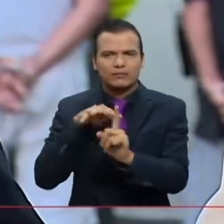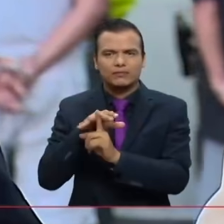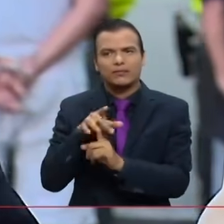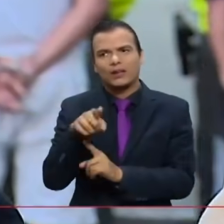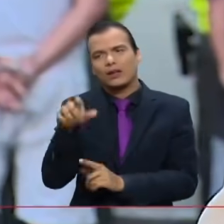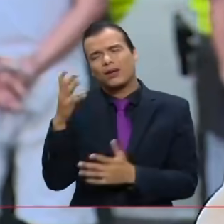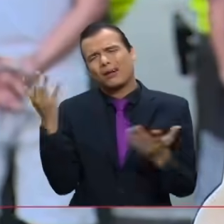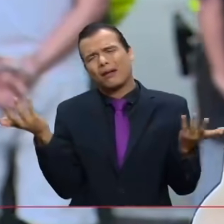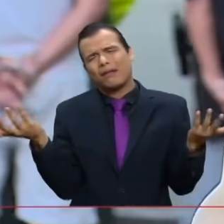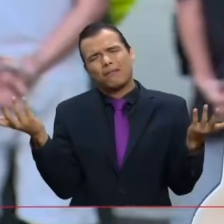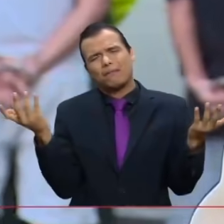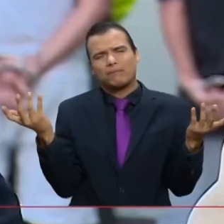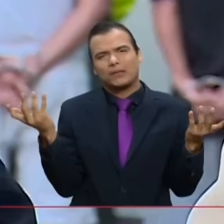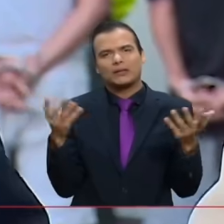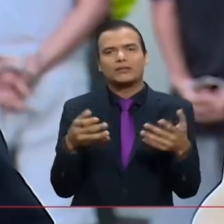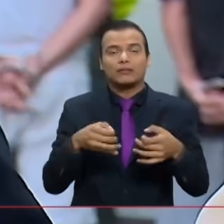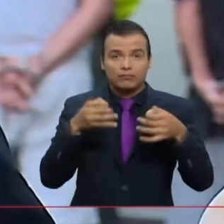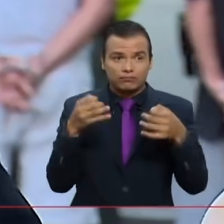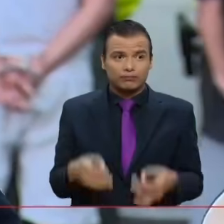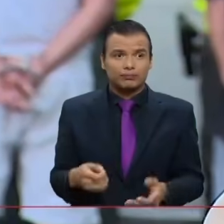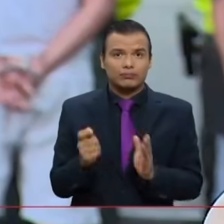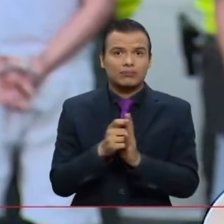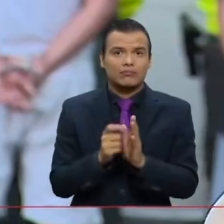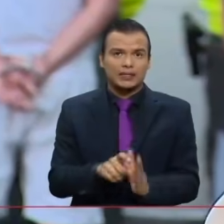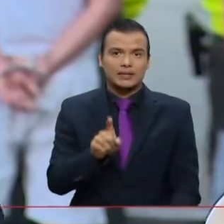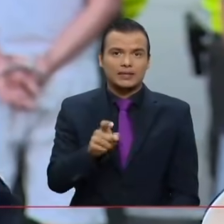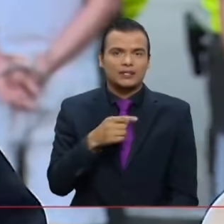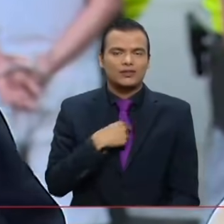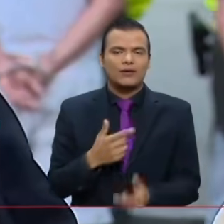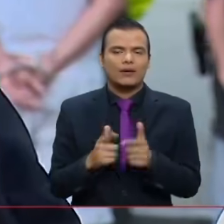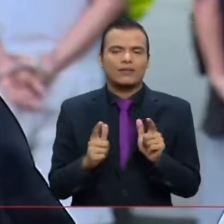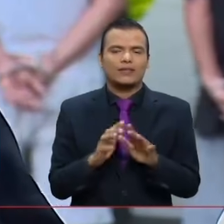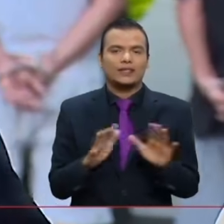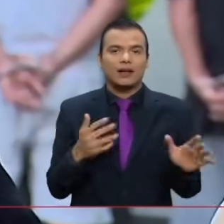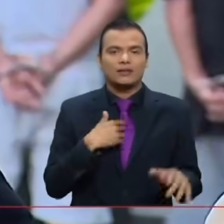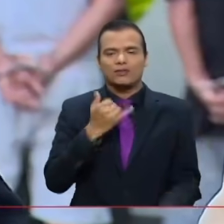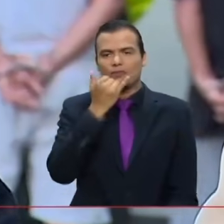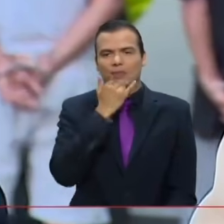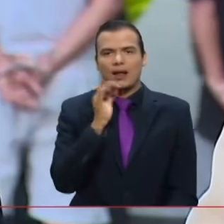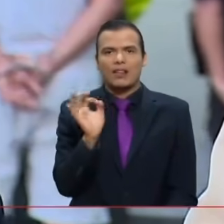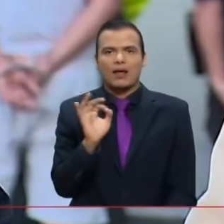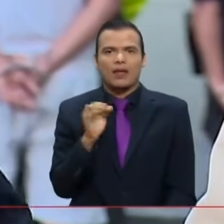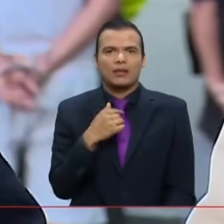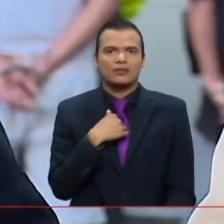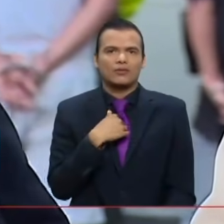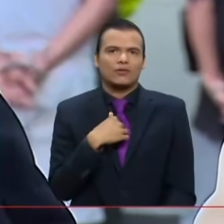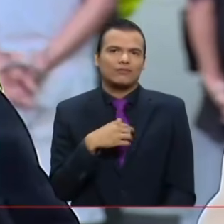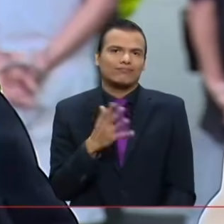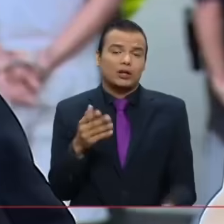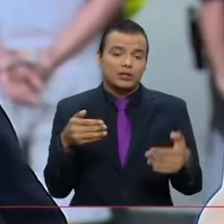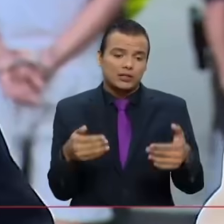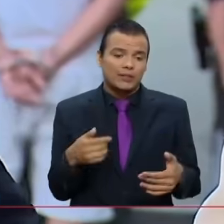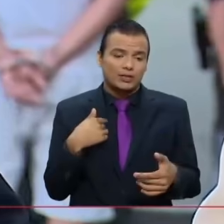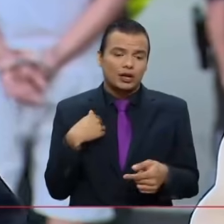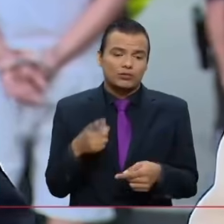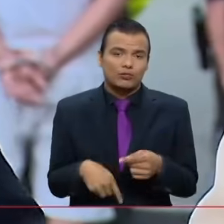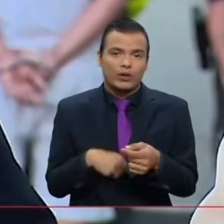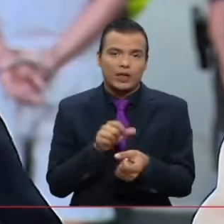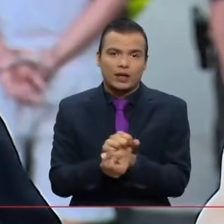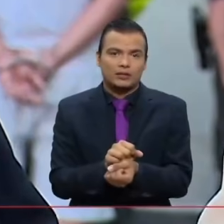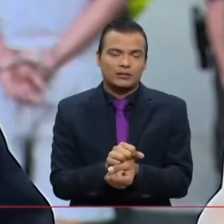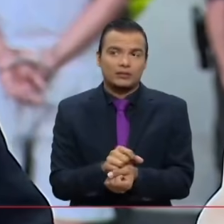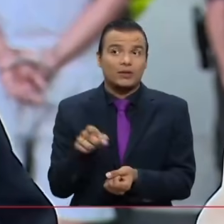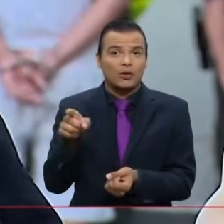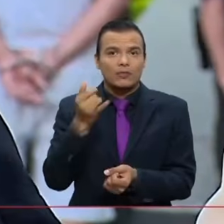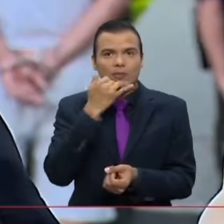sido puesto a disposición en más de 6 ocasiones y siempre se le daba casa por cárcel o se le daba libertad por sus condiciones médicas. Él